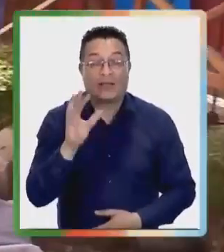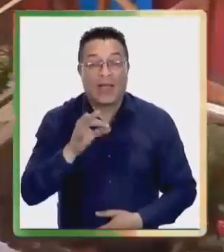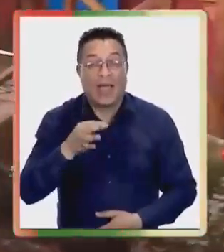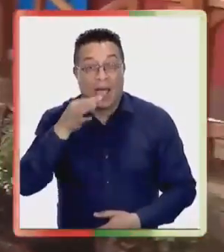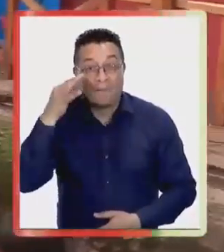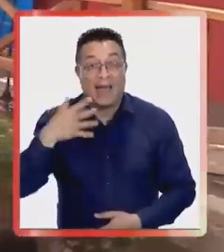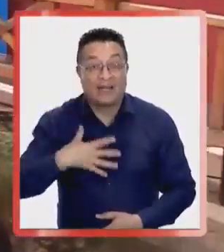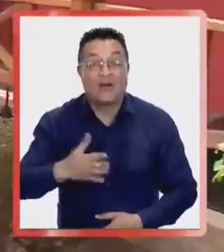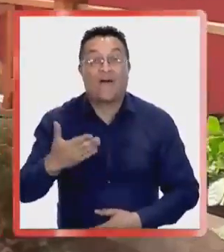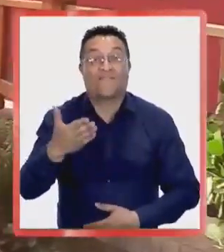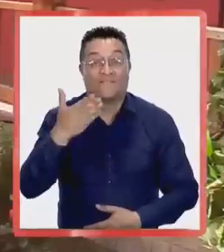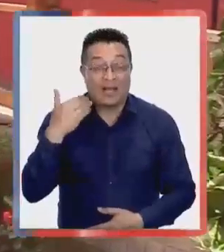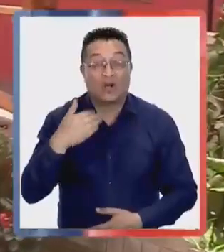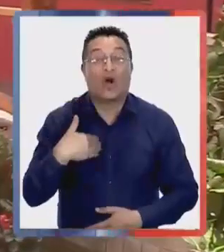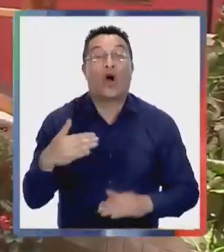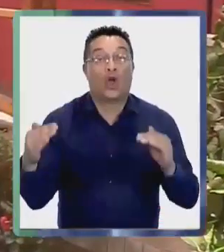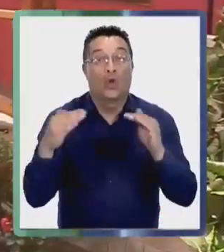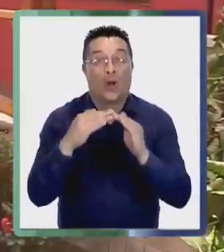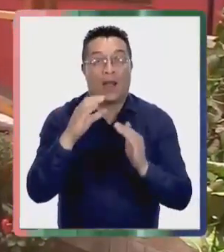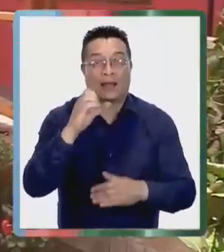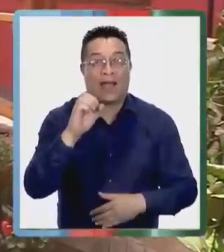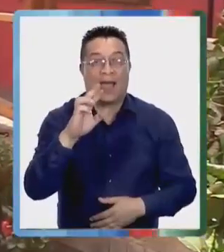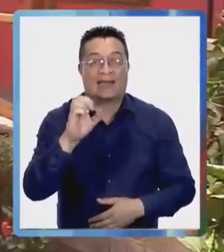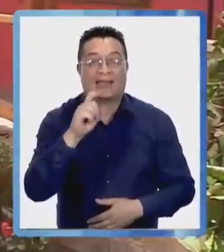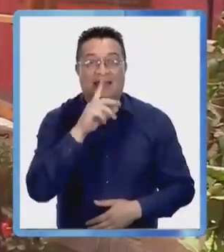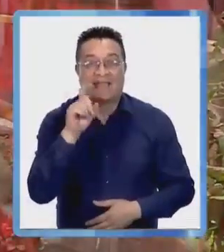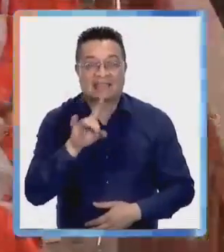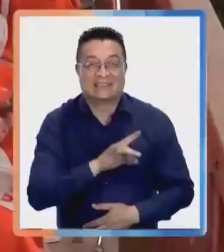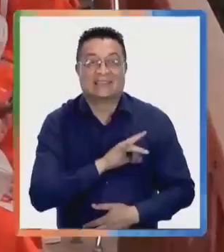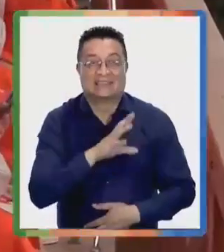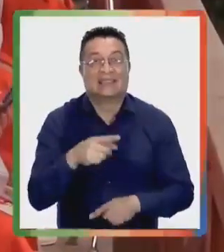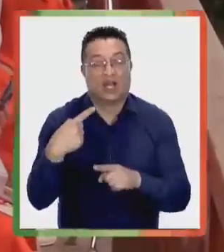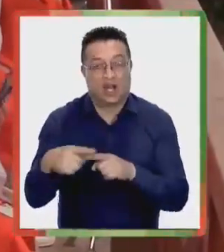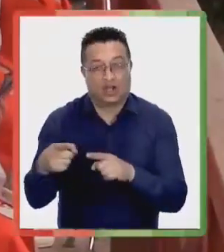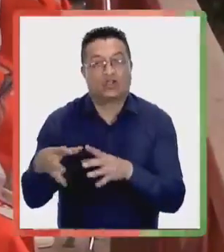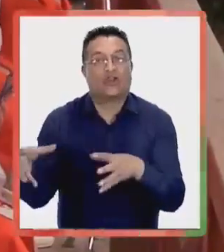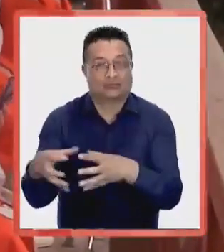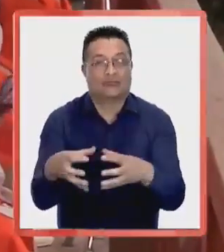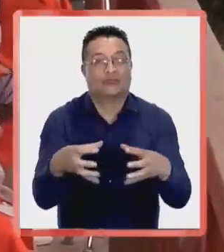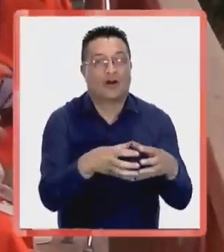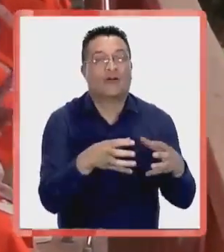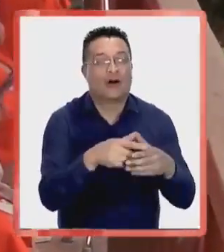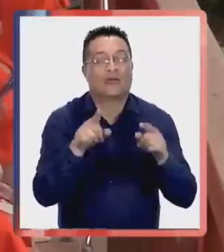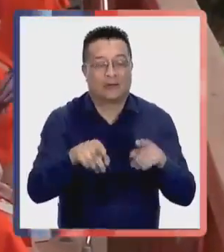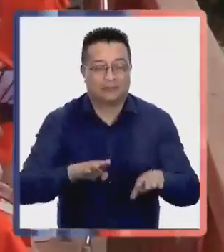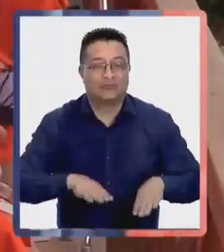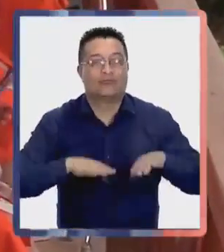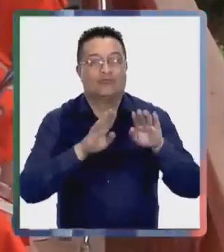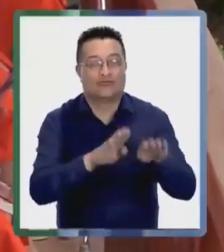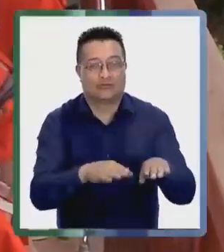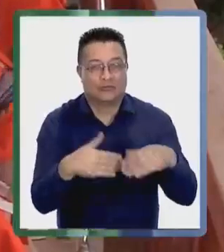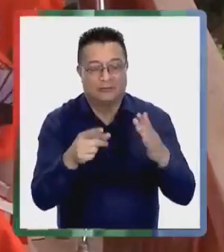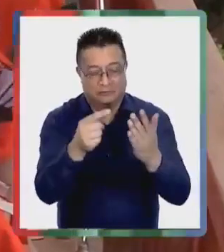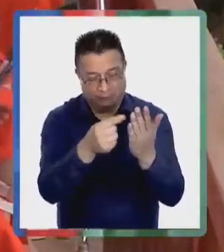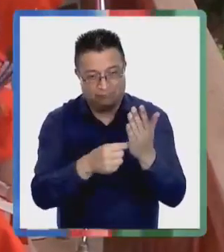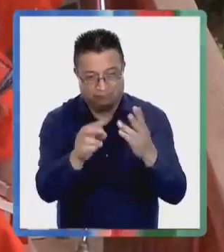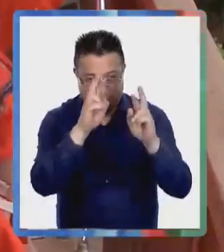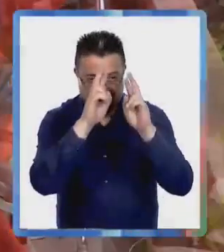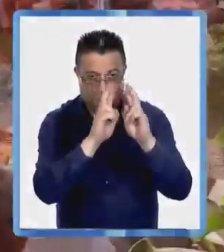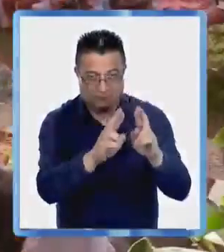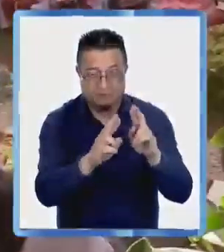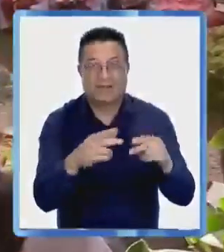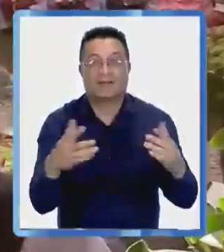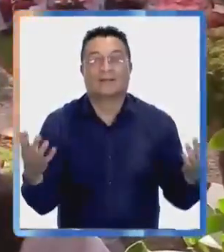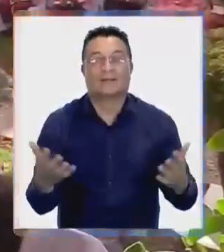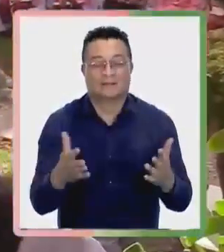amarillo, de blanco, al igual que Cáritas Chile, entre otras agrupaciones, fueron las que recibieron los reconocimientos